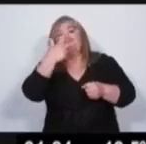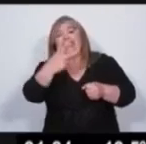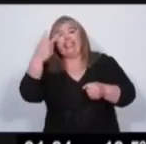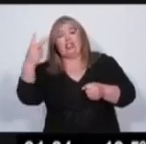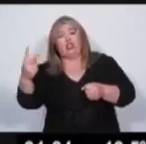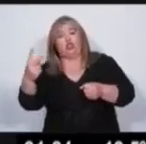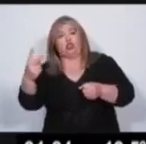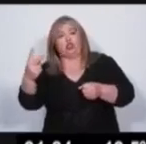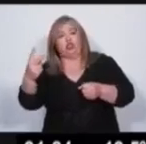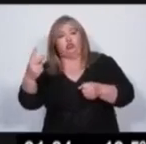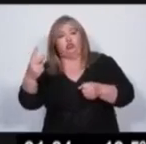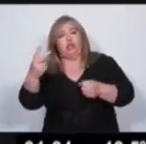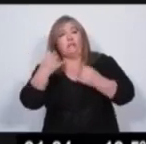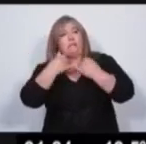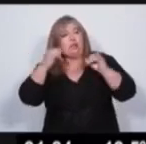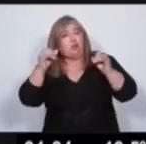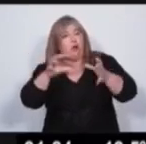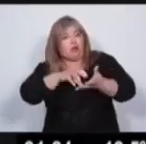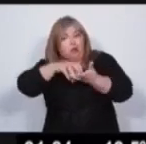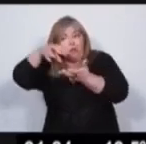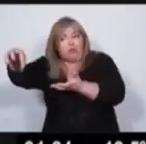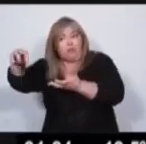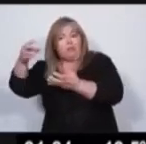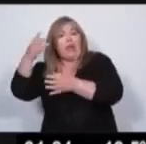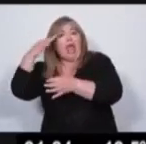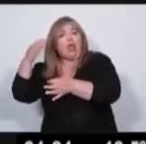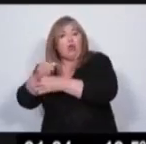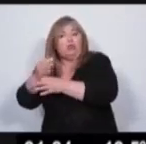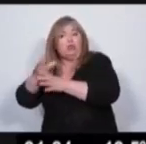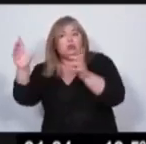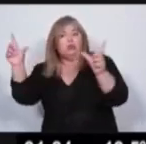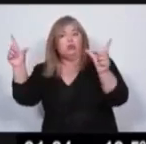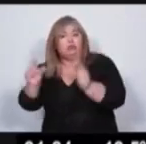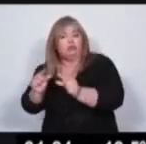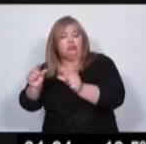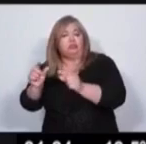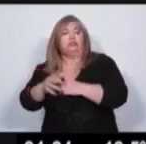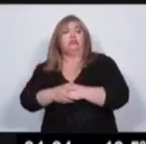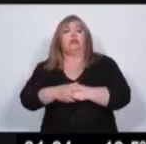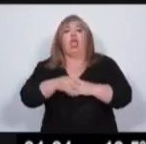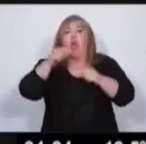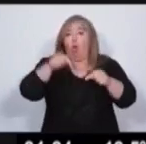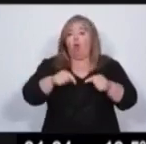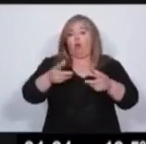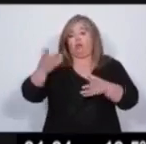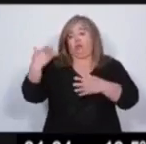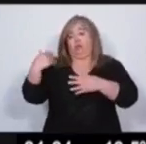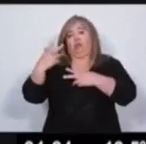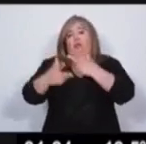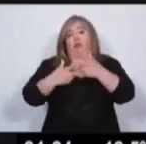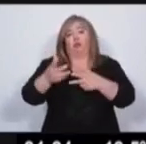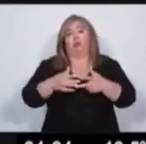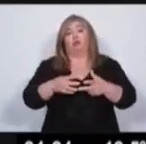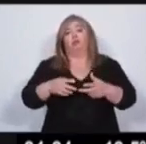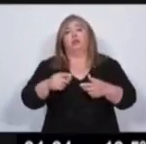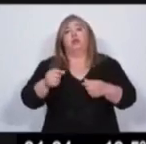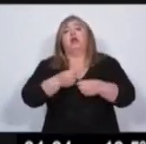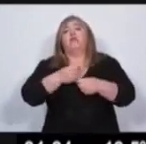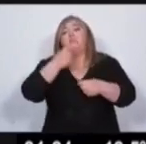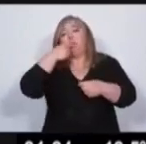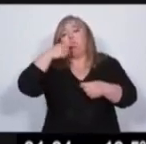educativo el salario docente como se dijo recién Hoy estamos ajustado por canasta de consumo